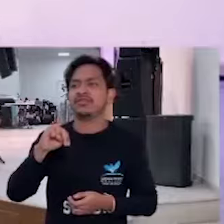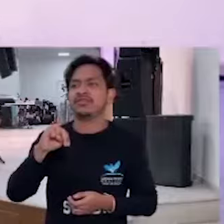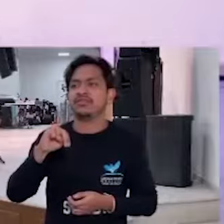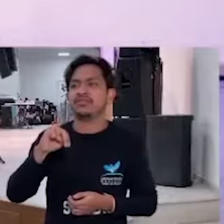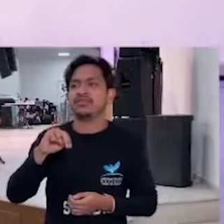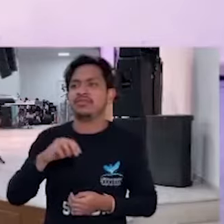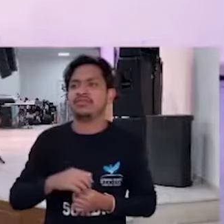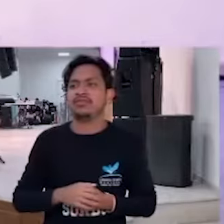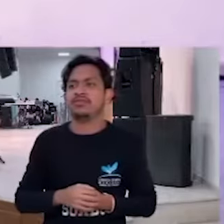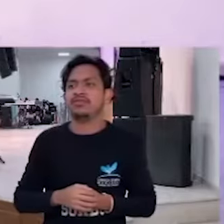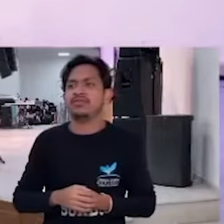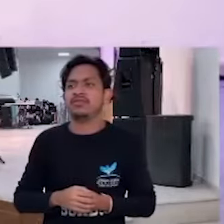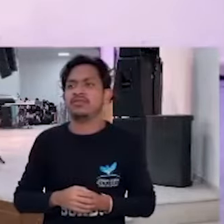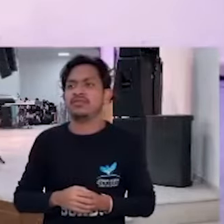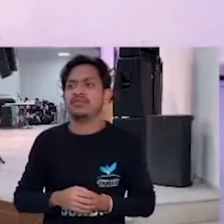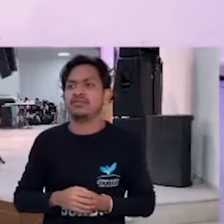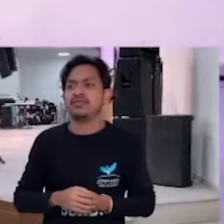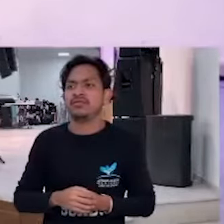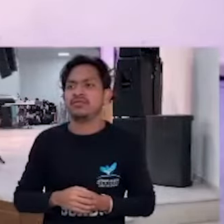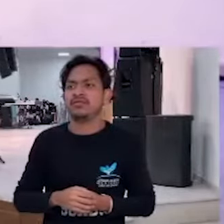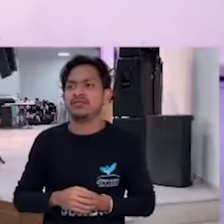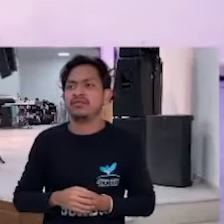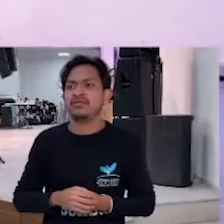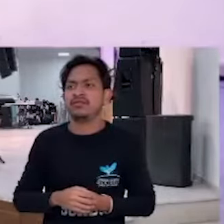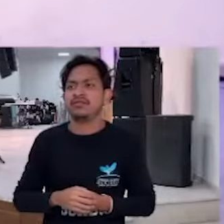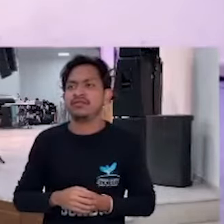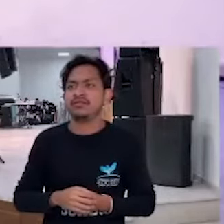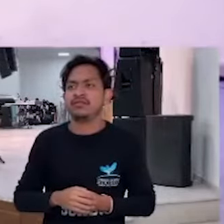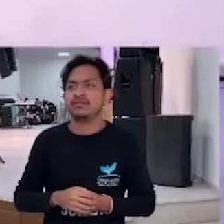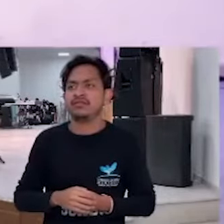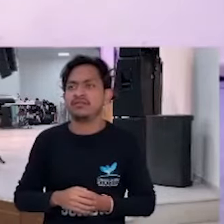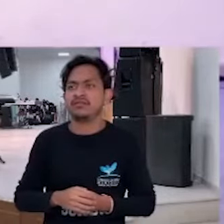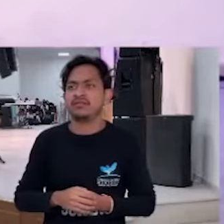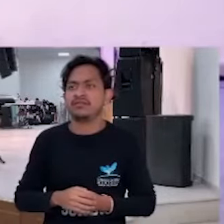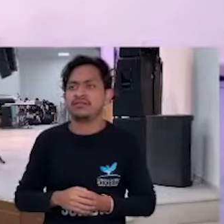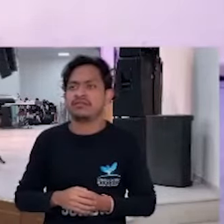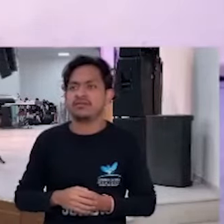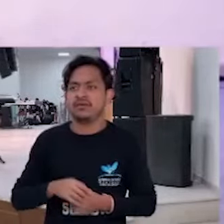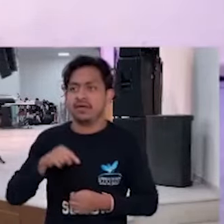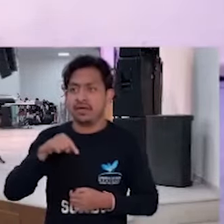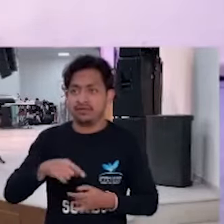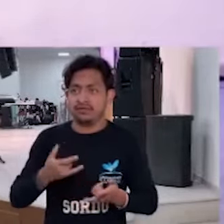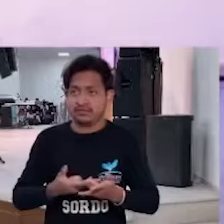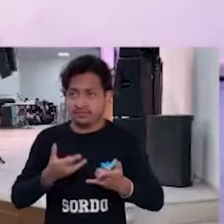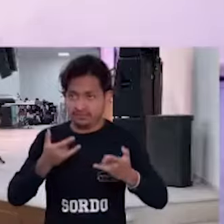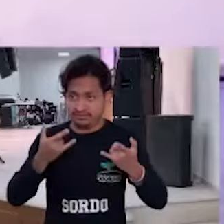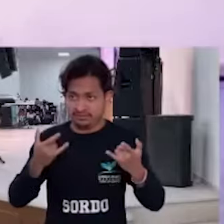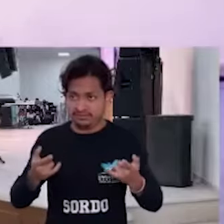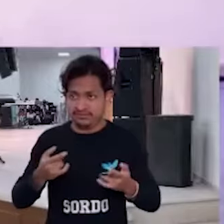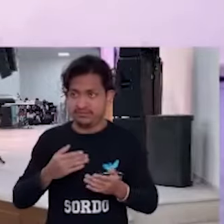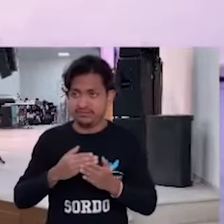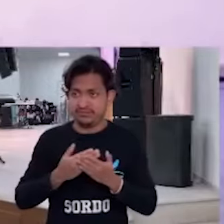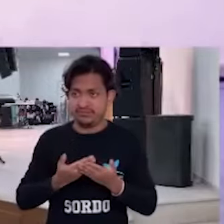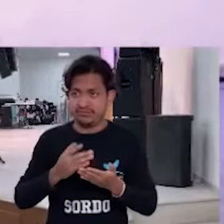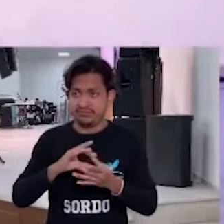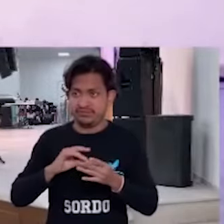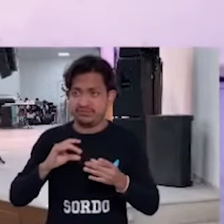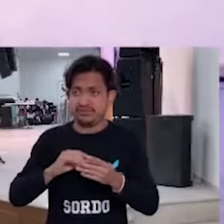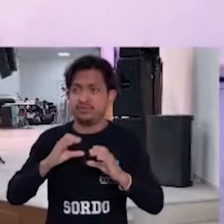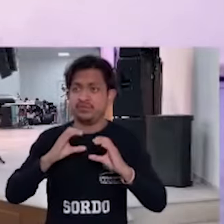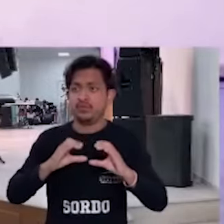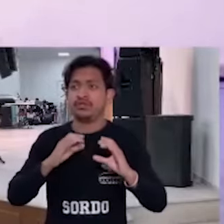17. ¿Qué pasó con Sansón? Nuestro punto es no abrir nuestro corazón, es cuidar nuestro corazón. ¿Qué pasó con